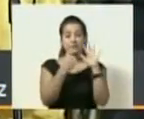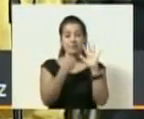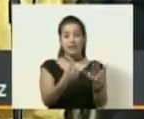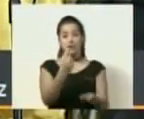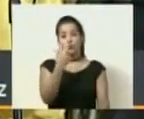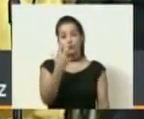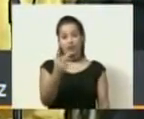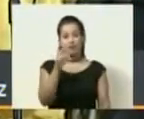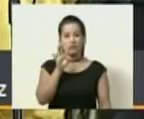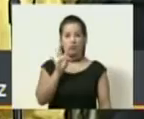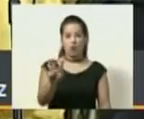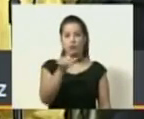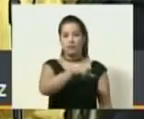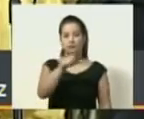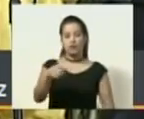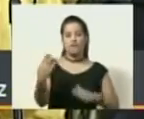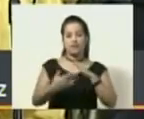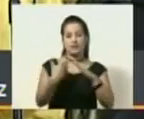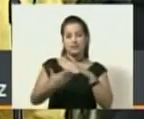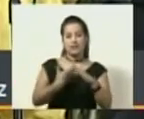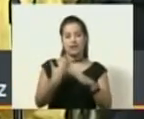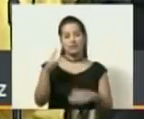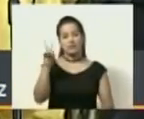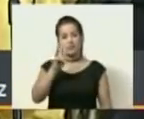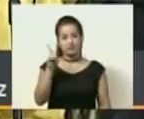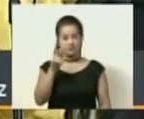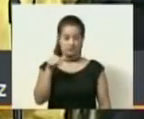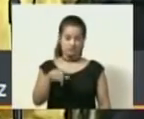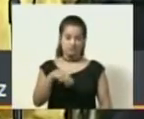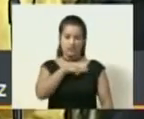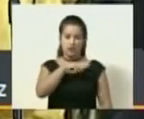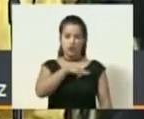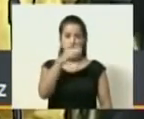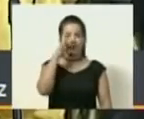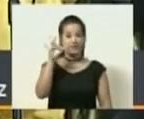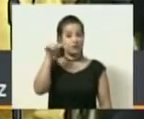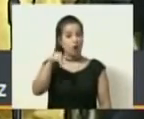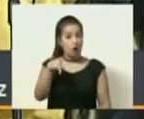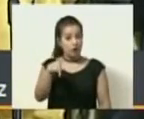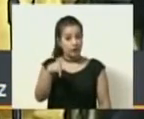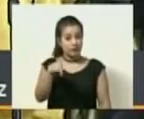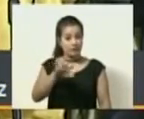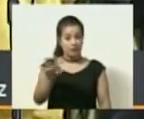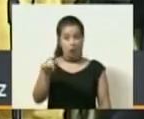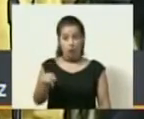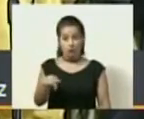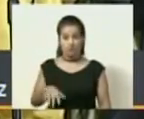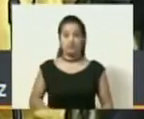28.634 bachilleres de la República de la Misión Rivas. Hoy solamente.